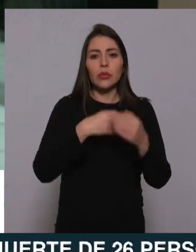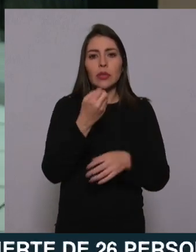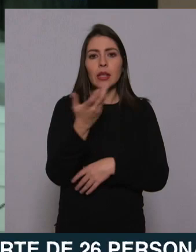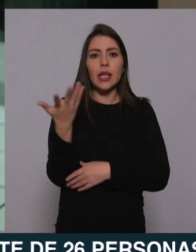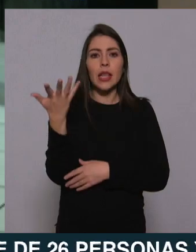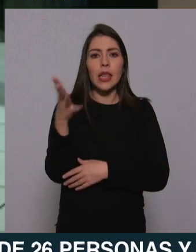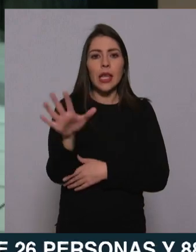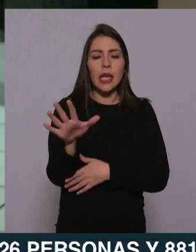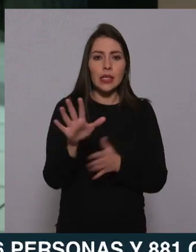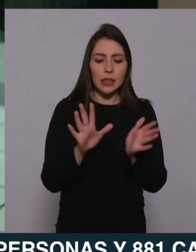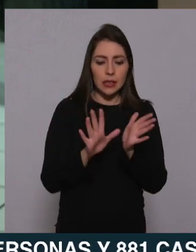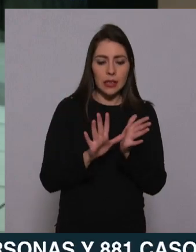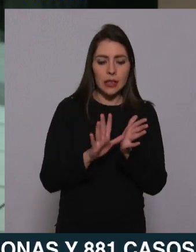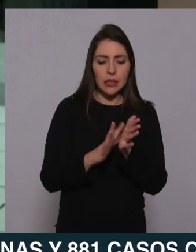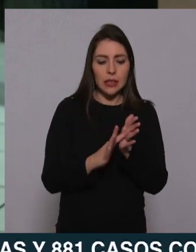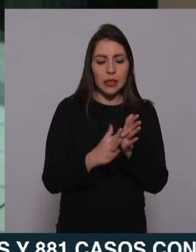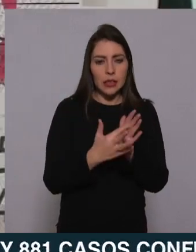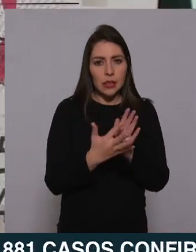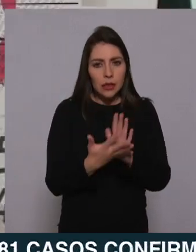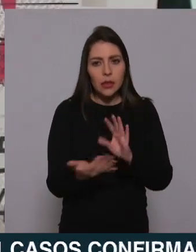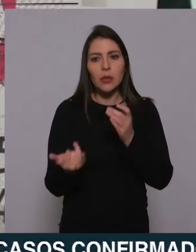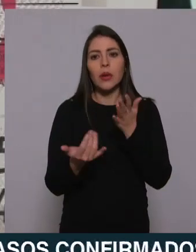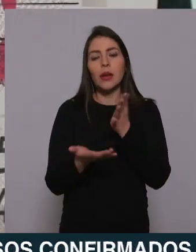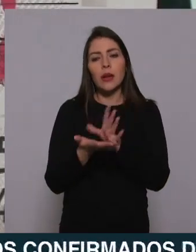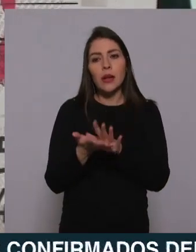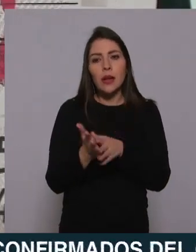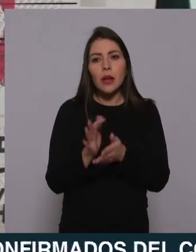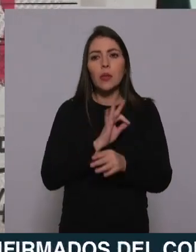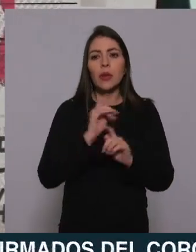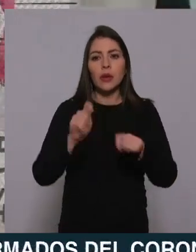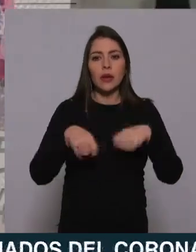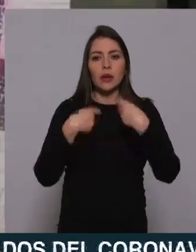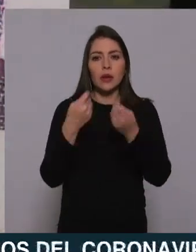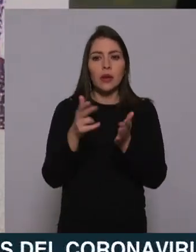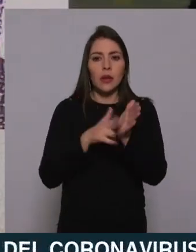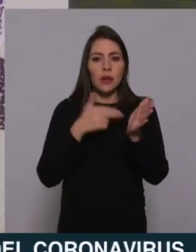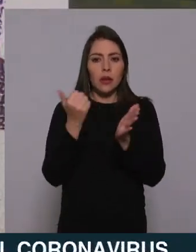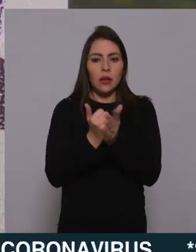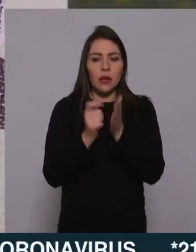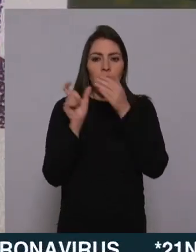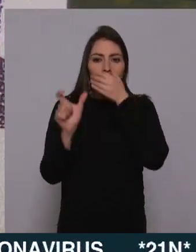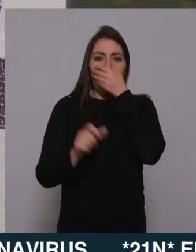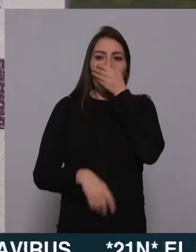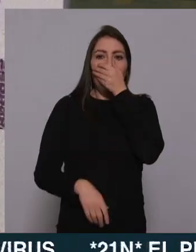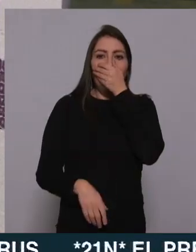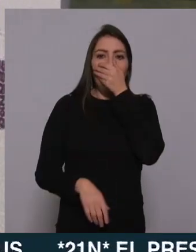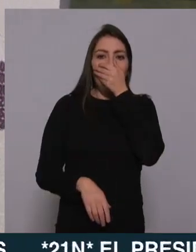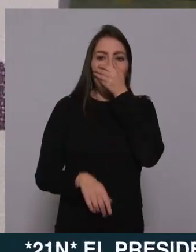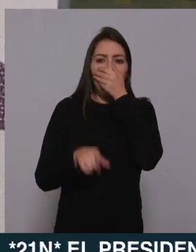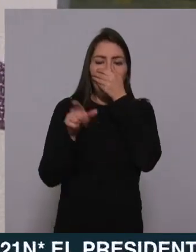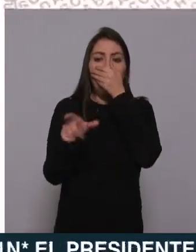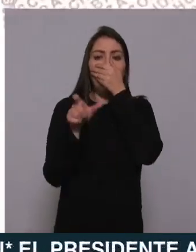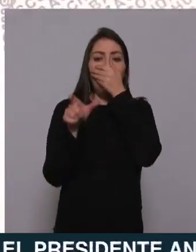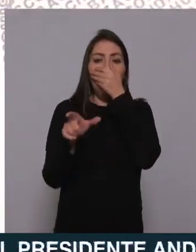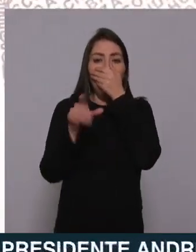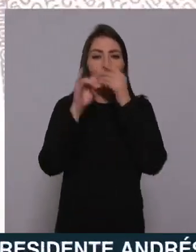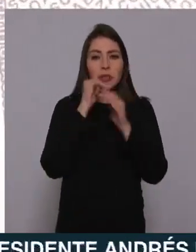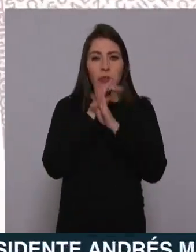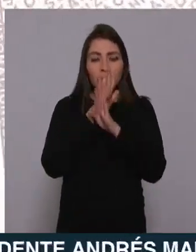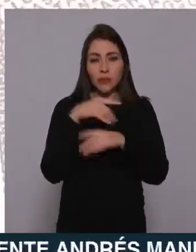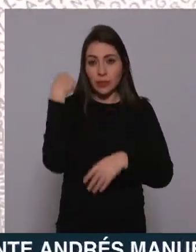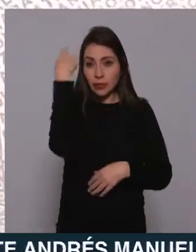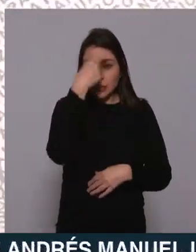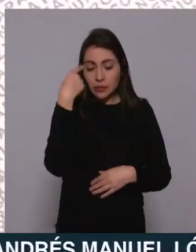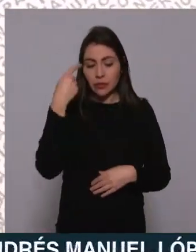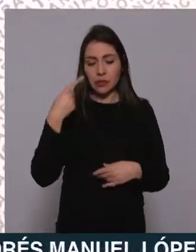trámites para poder darte la credencial. Los datos biométricos son elementos de seguridad que permitirán que a futuro las elecciones de nuestro